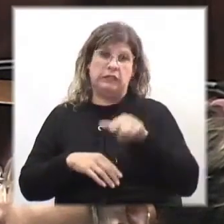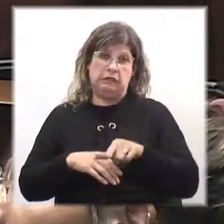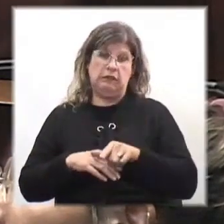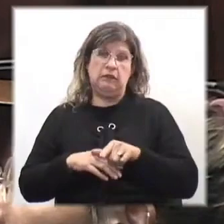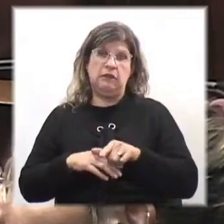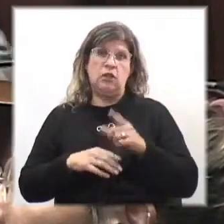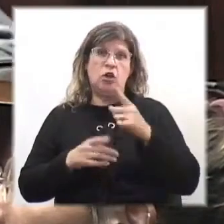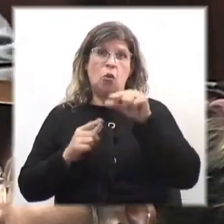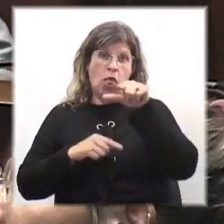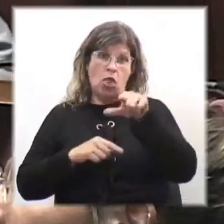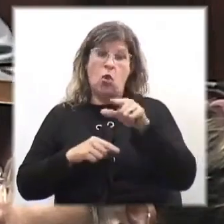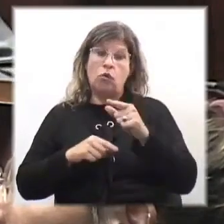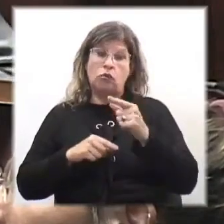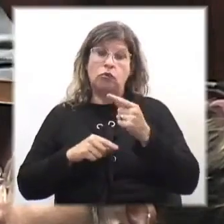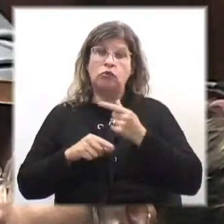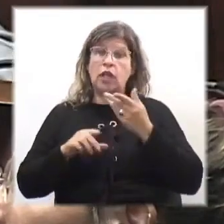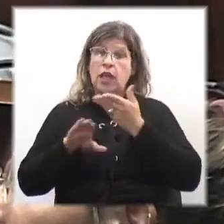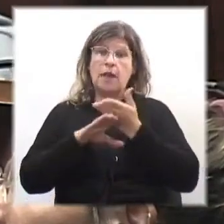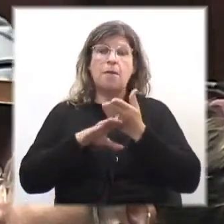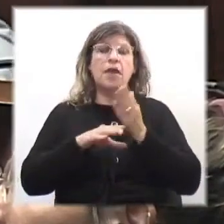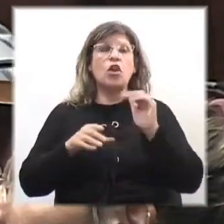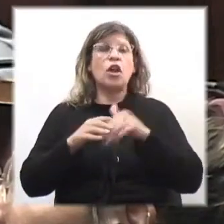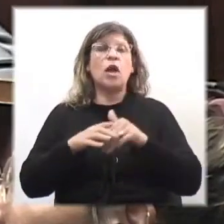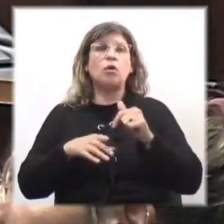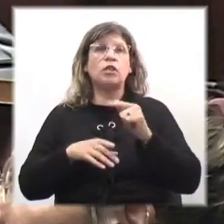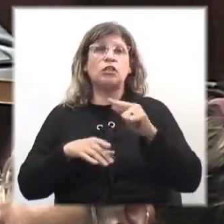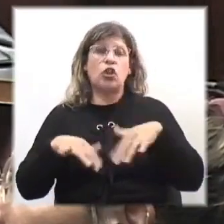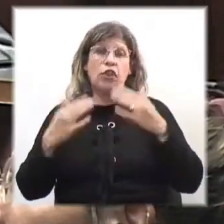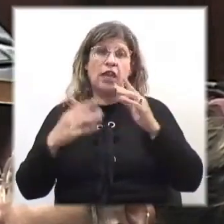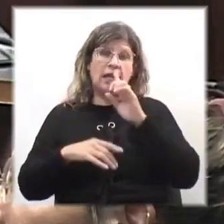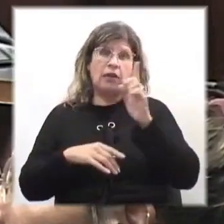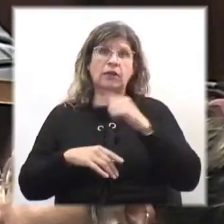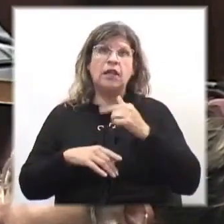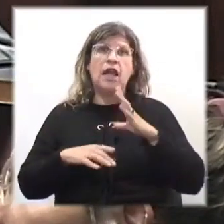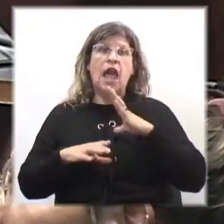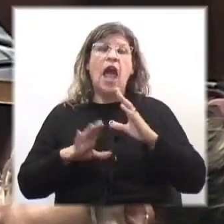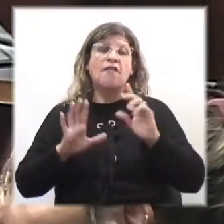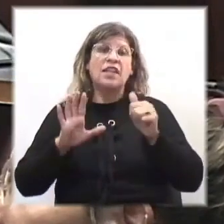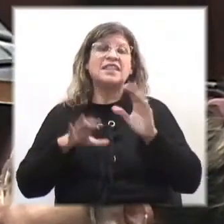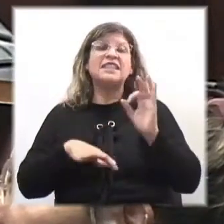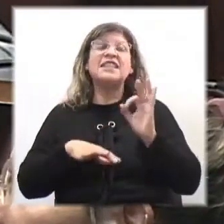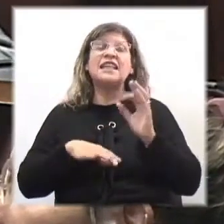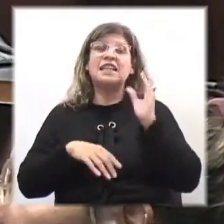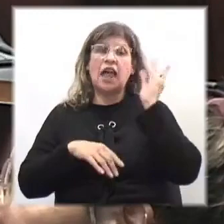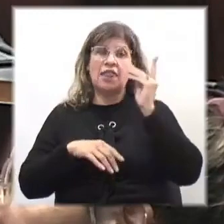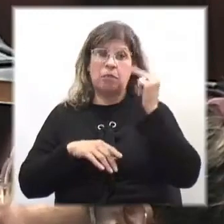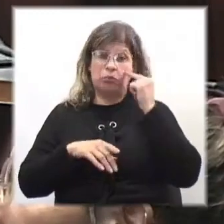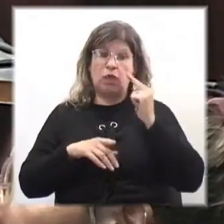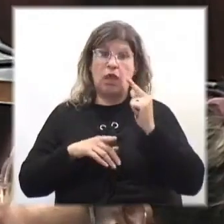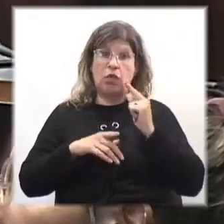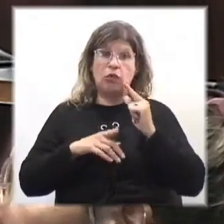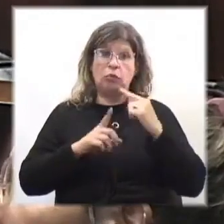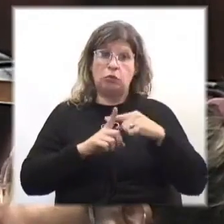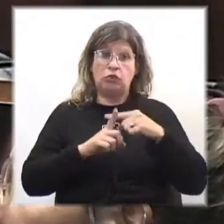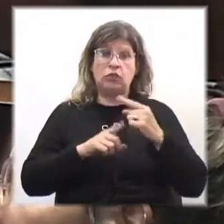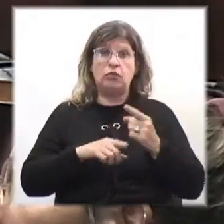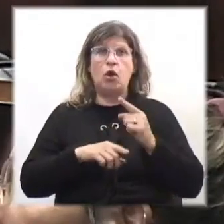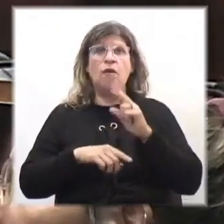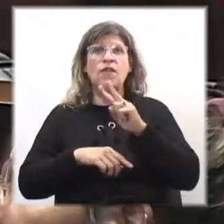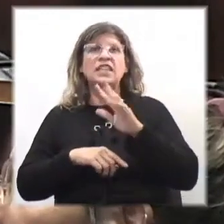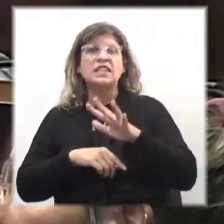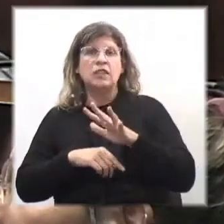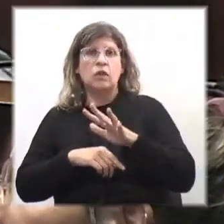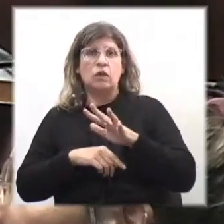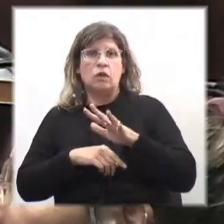hecho cuando usted proclamó la votación del grave y urgente que había sesenta legisladores a favor 25